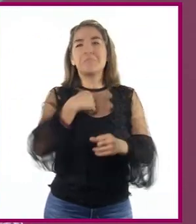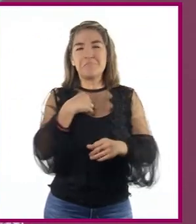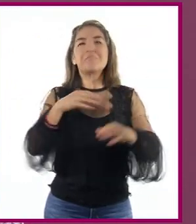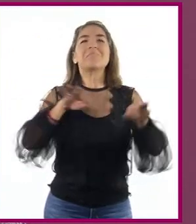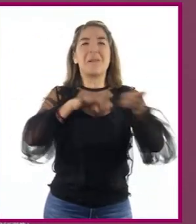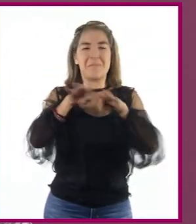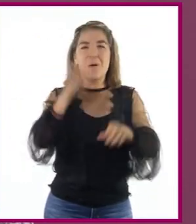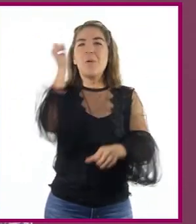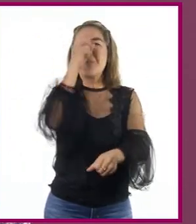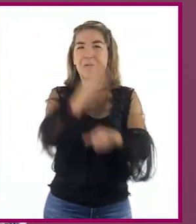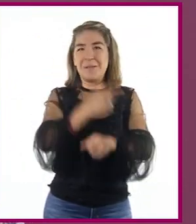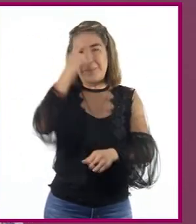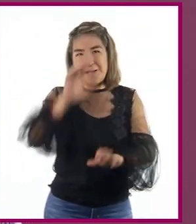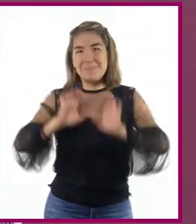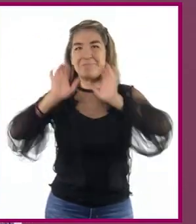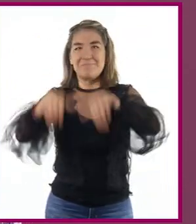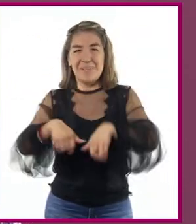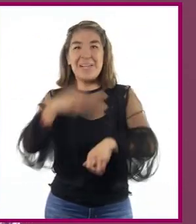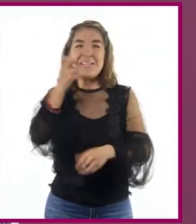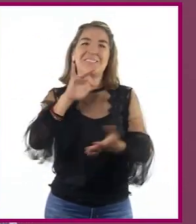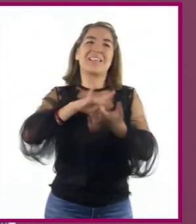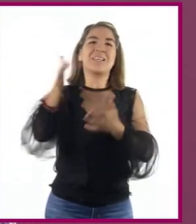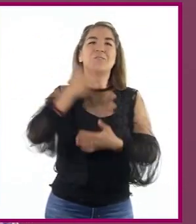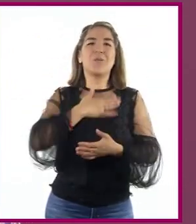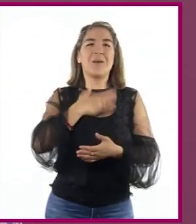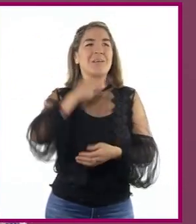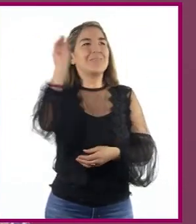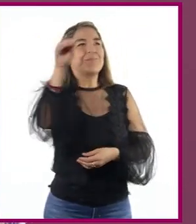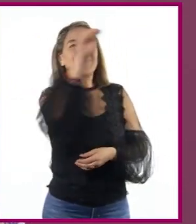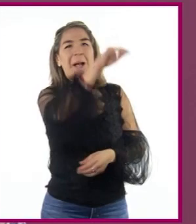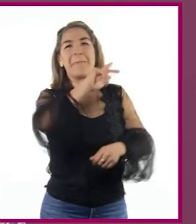laborales gracias a mi experiencia en el extranjero,